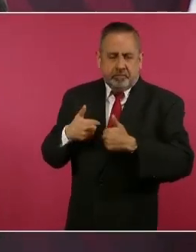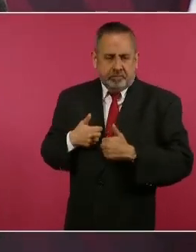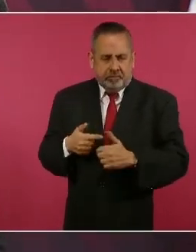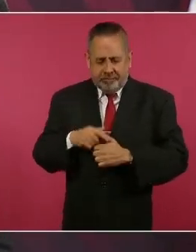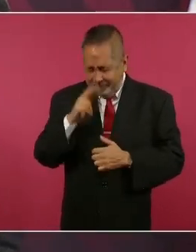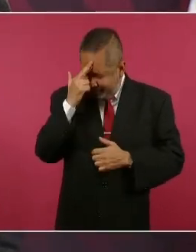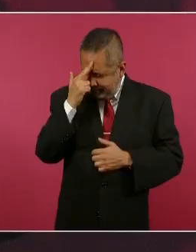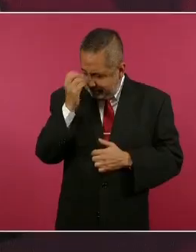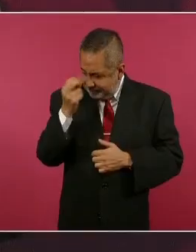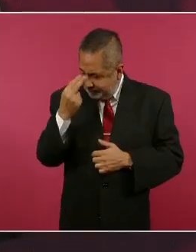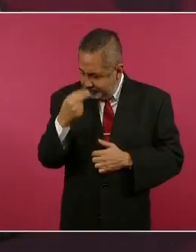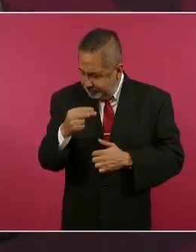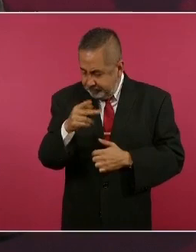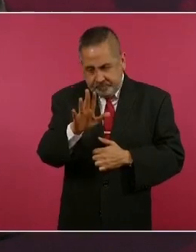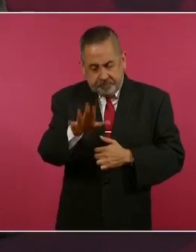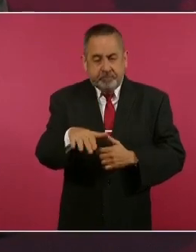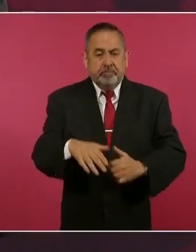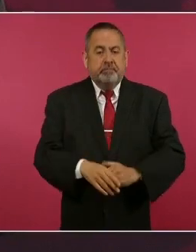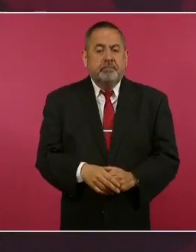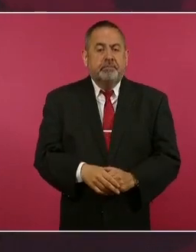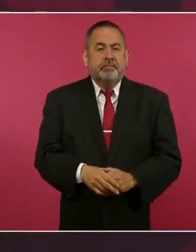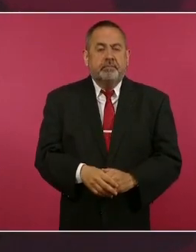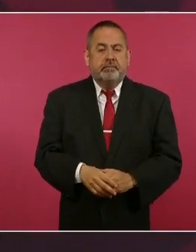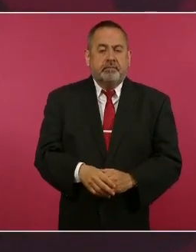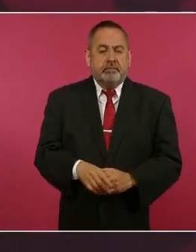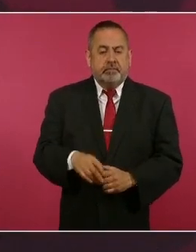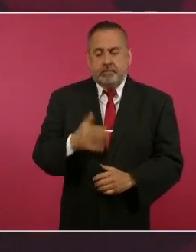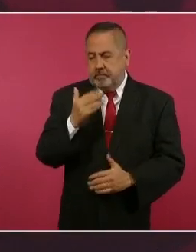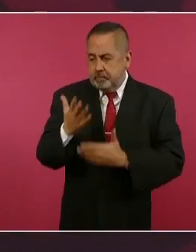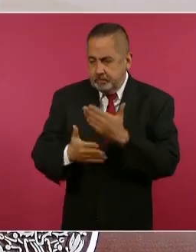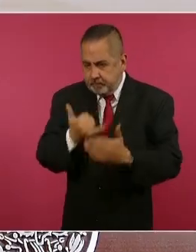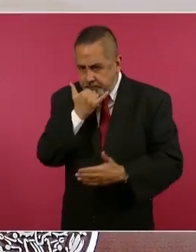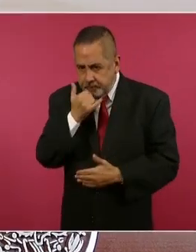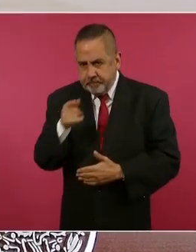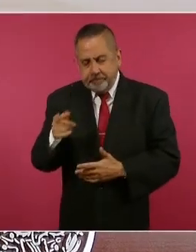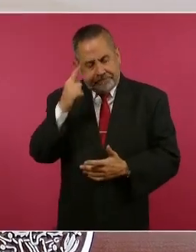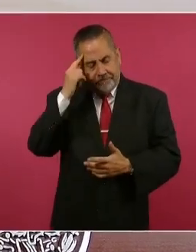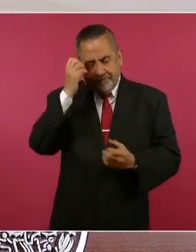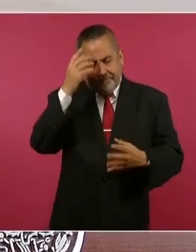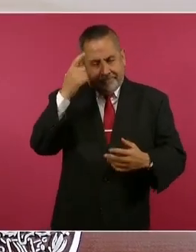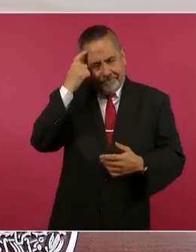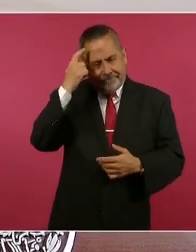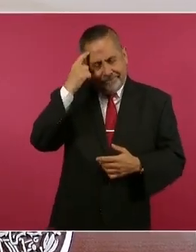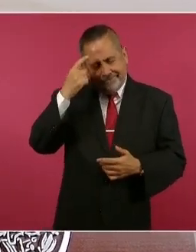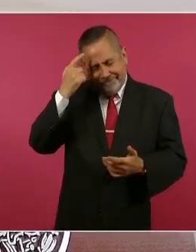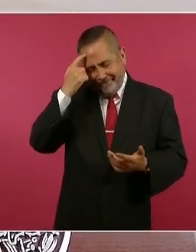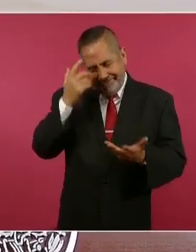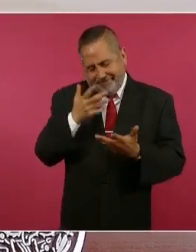Ahorita me voy a acordar de su nombre. Le ofrezco disculpa porque pues ya